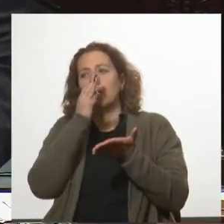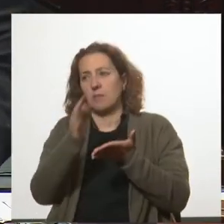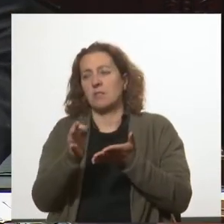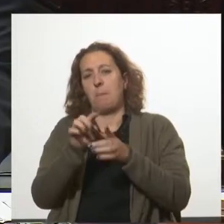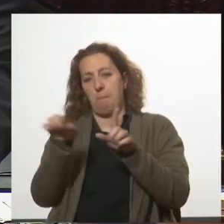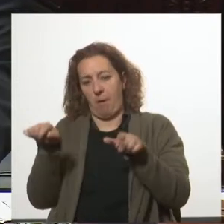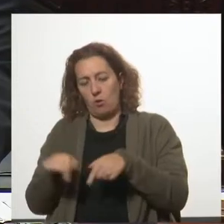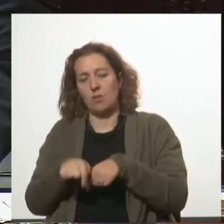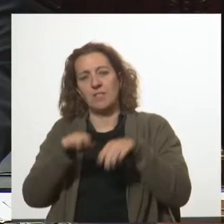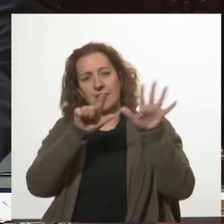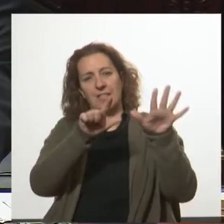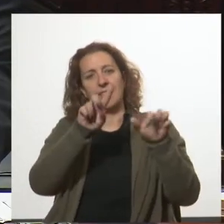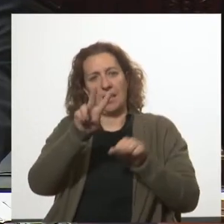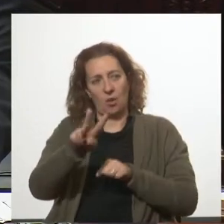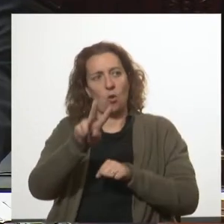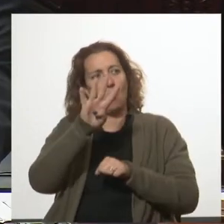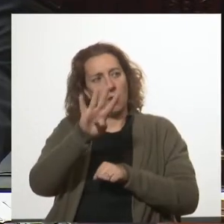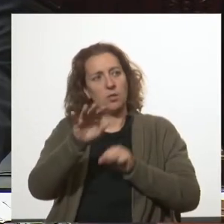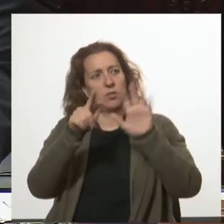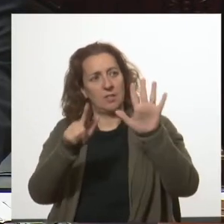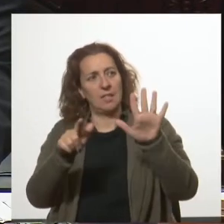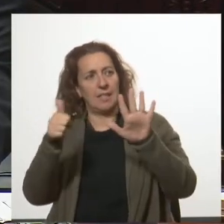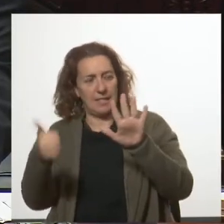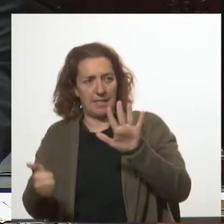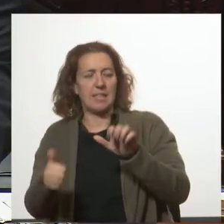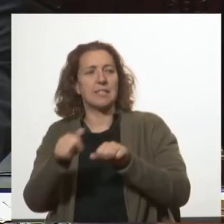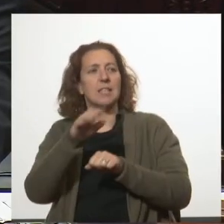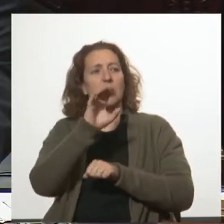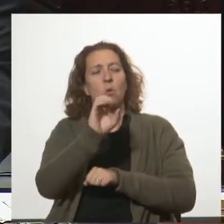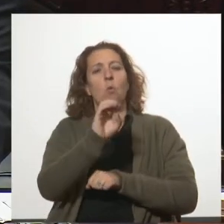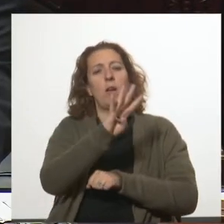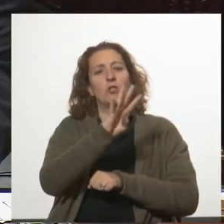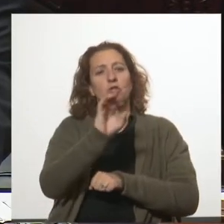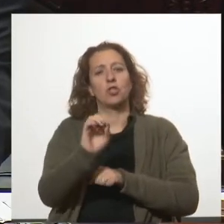72 476 4 409